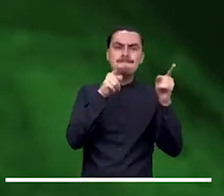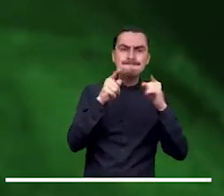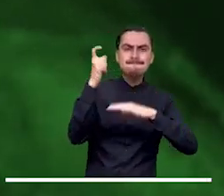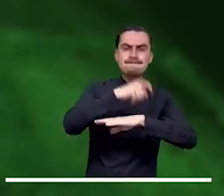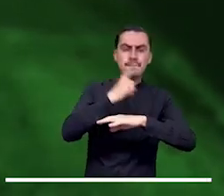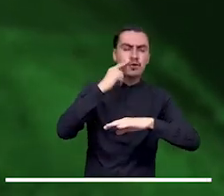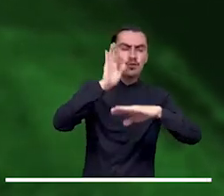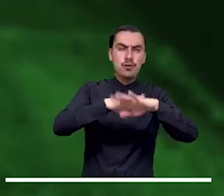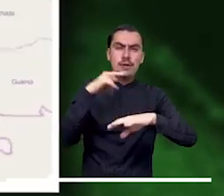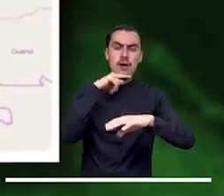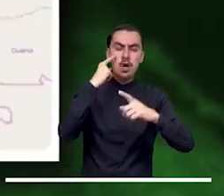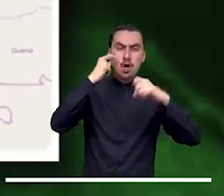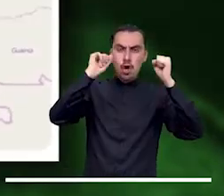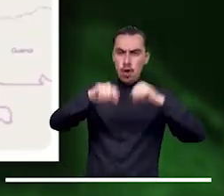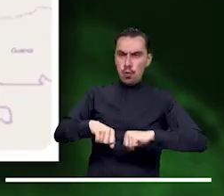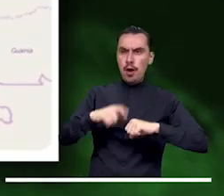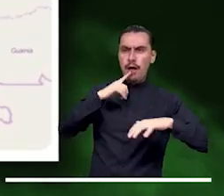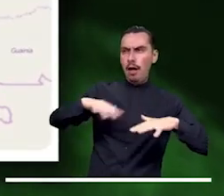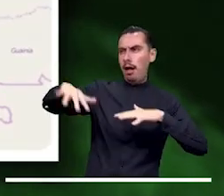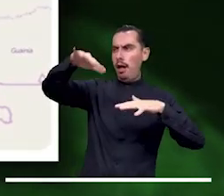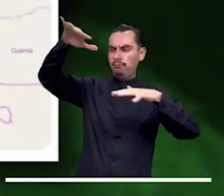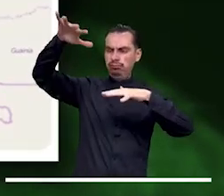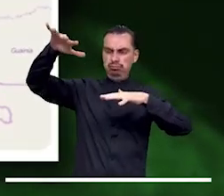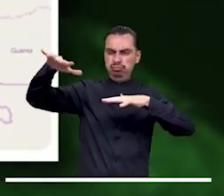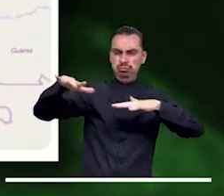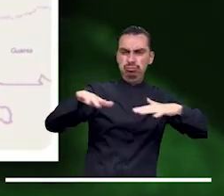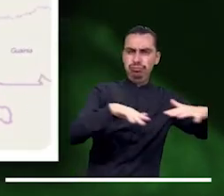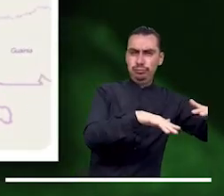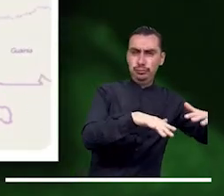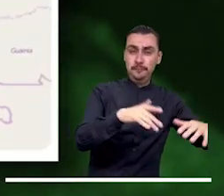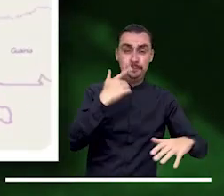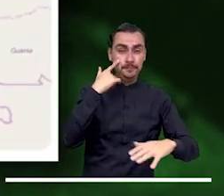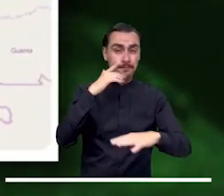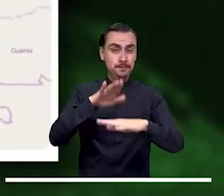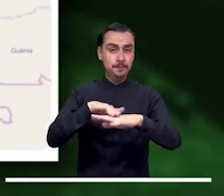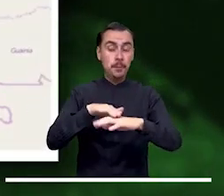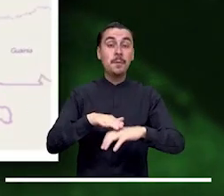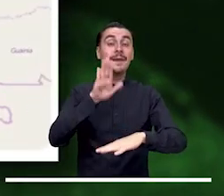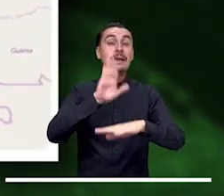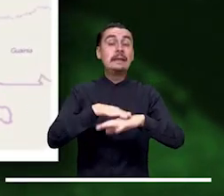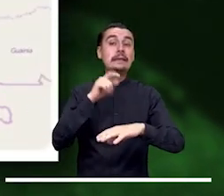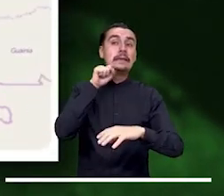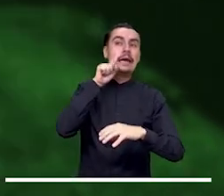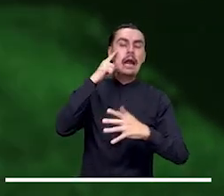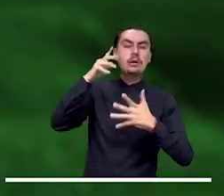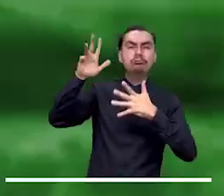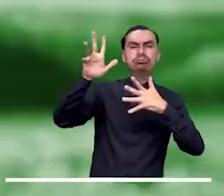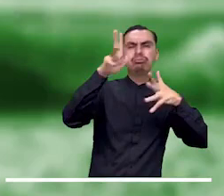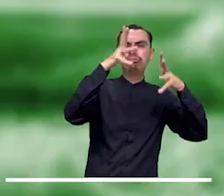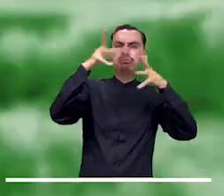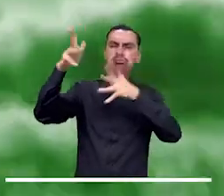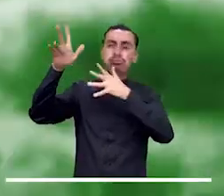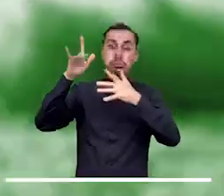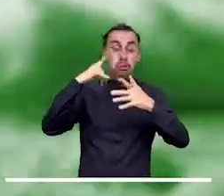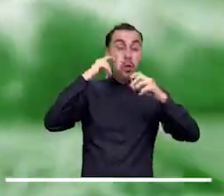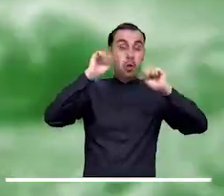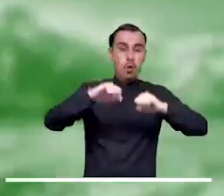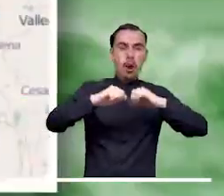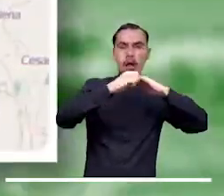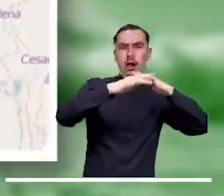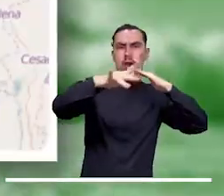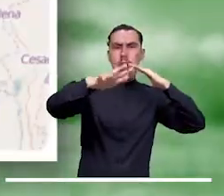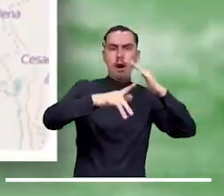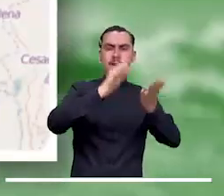región andina, Meta y Casanare, se activa la alerta roja por probabilidad de deslizamientos. Alerta naranja por tiempo lluvioso